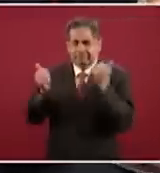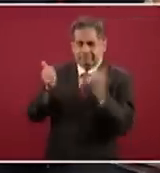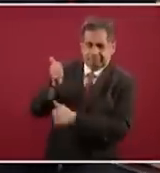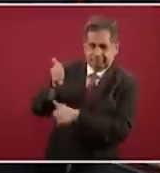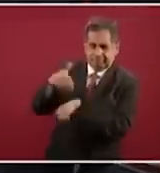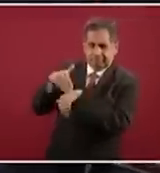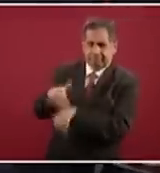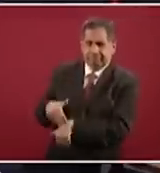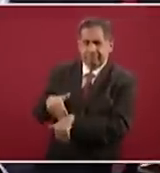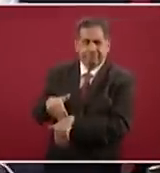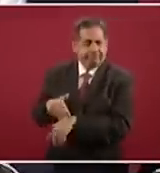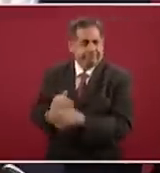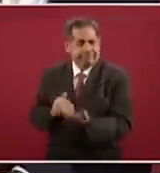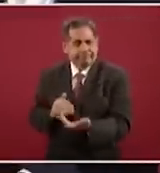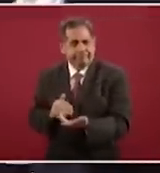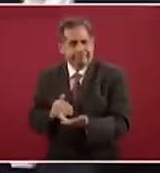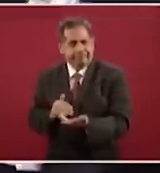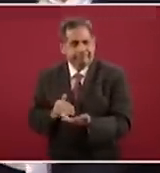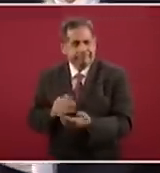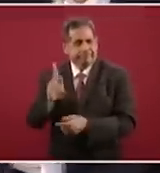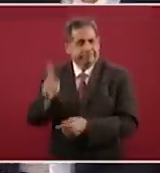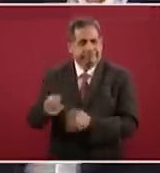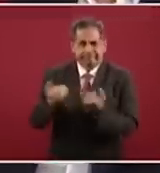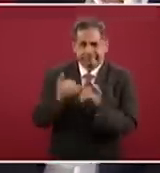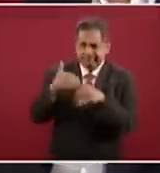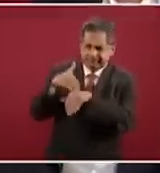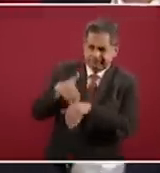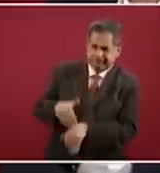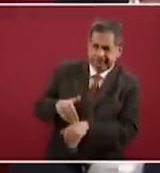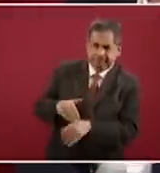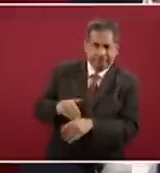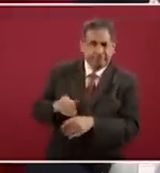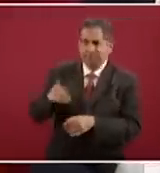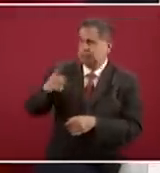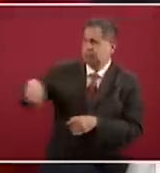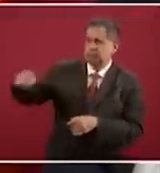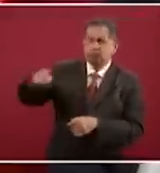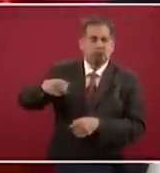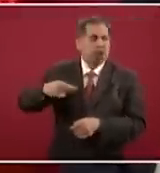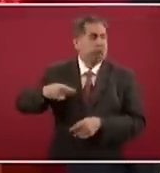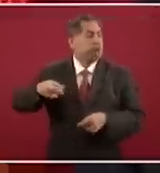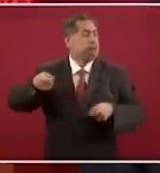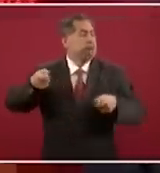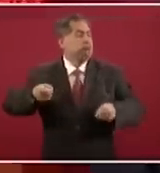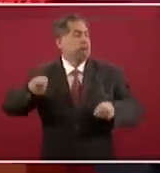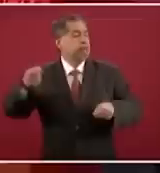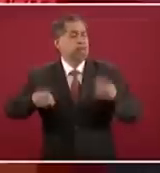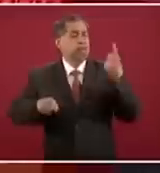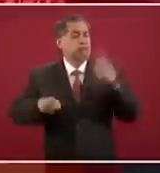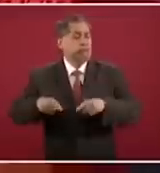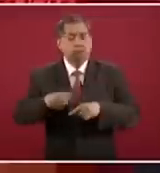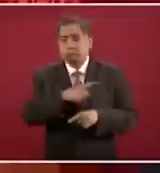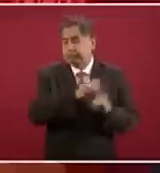subordinados a los poderosos,